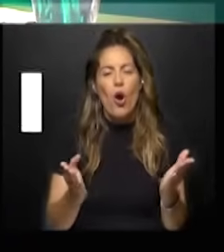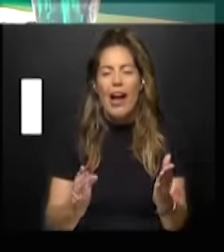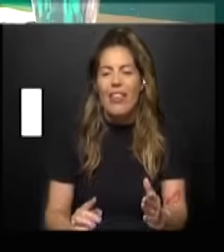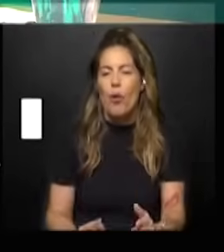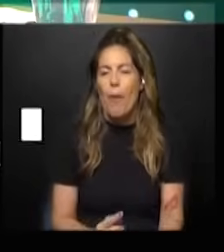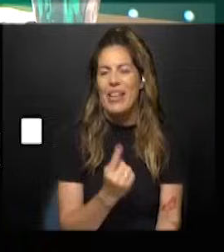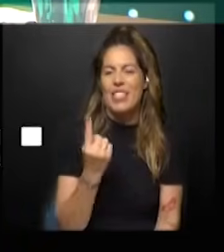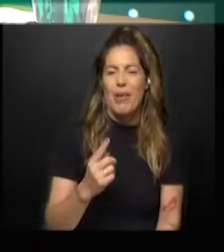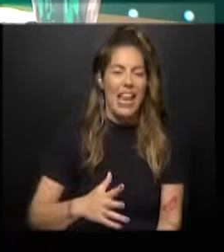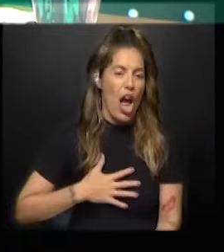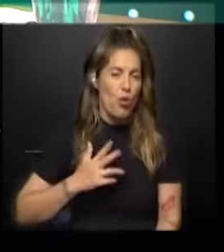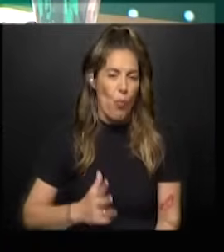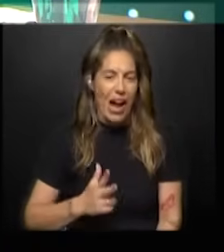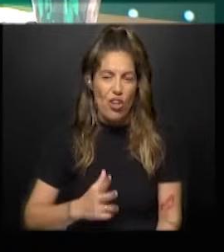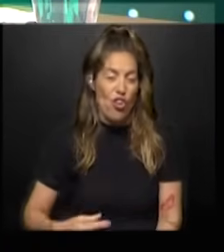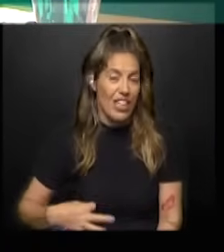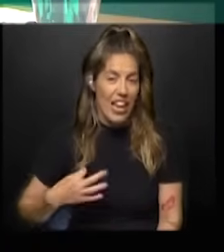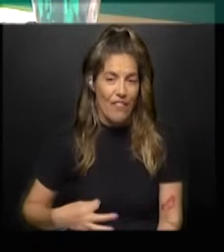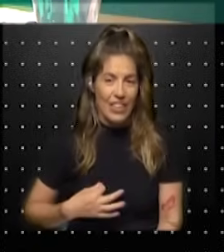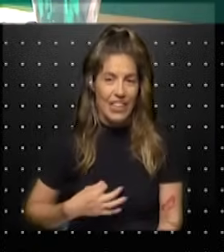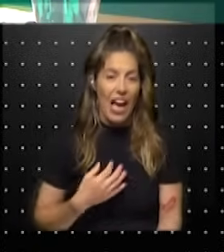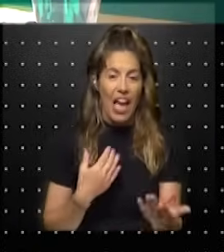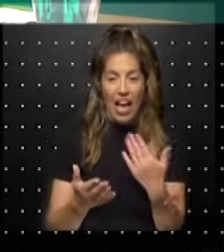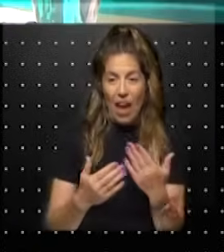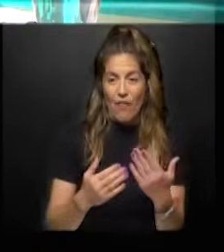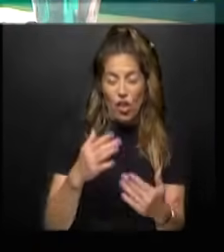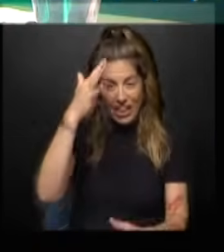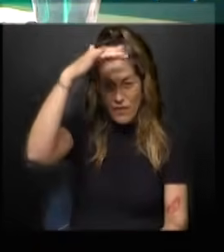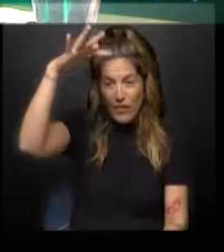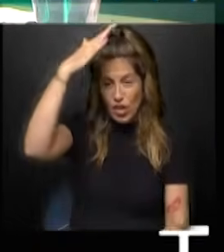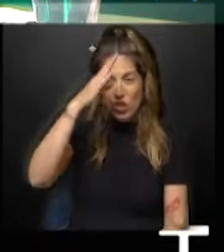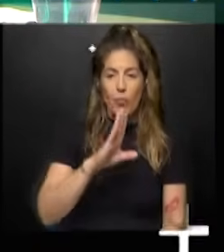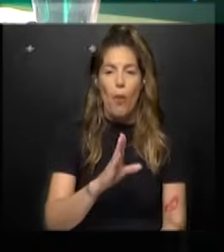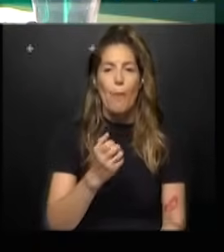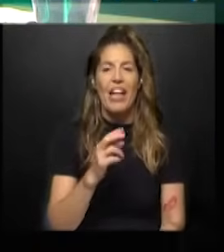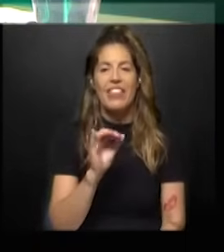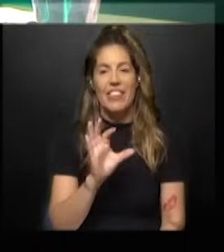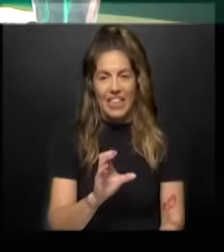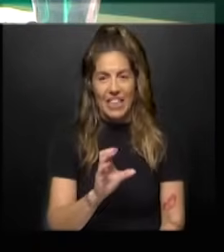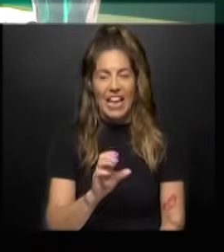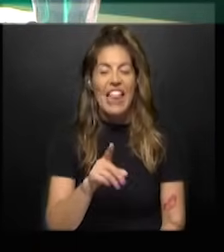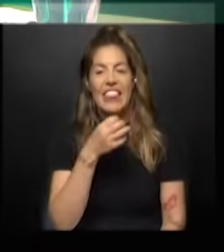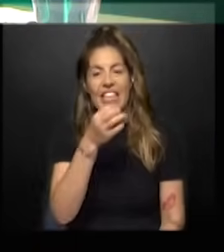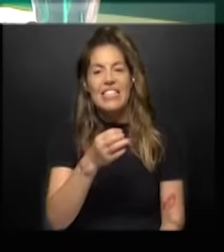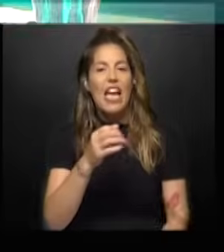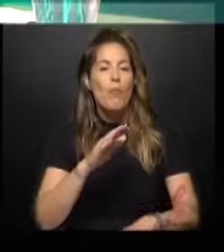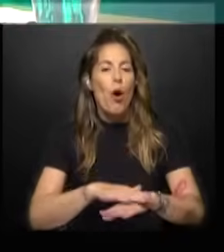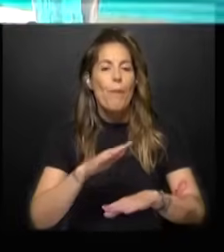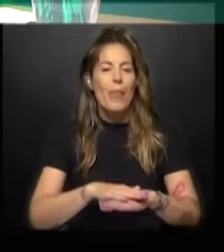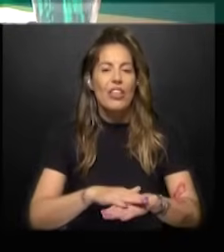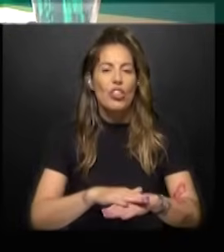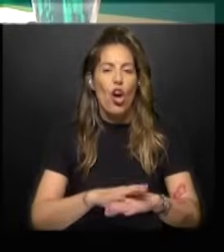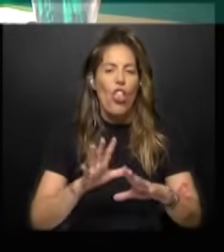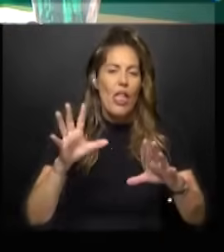Es decir, me refiero aquí al filósofo Patrick Vibert, que dice que, en una frase, es tiempo de apocalipsis, pero donde